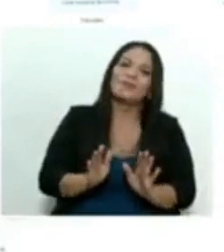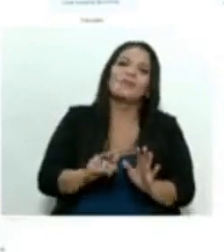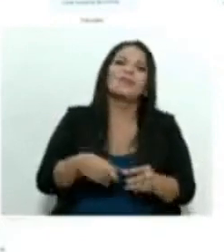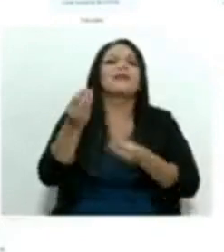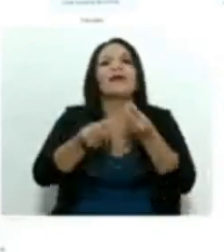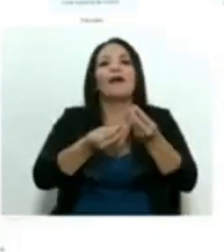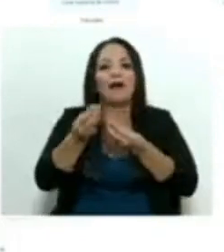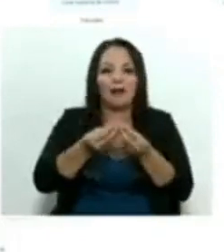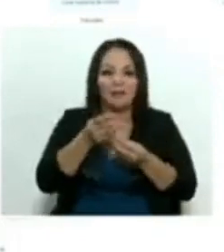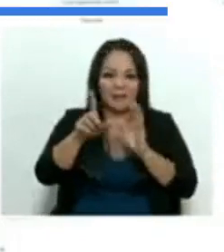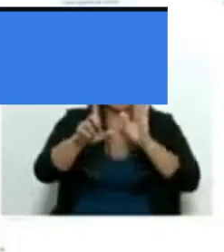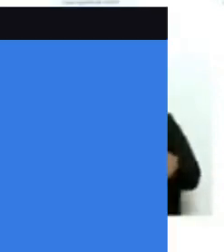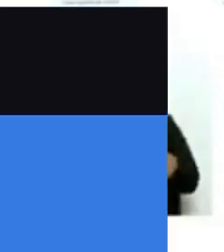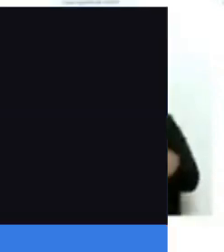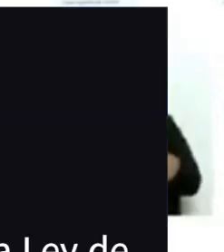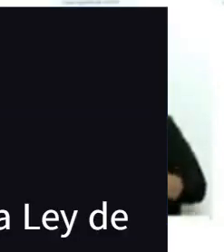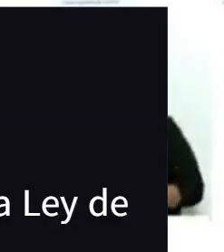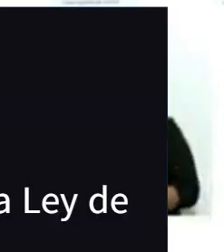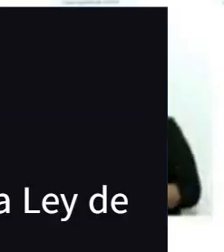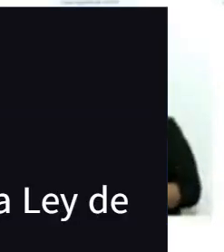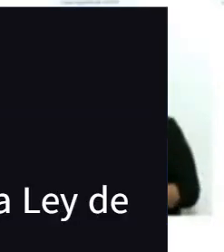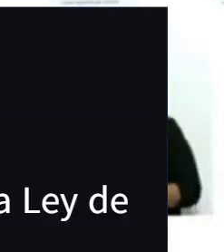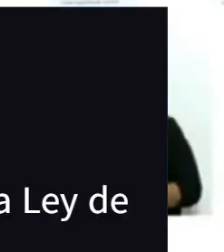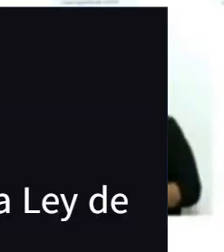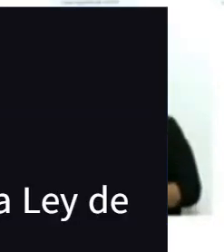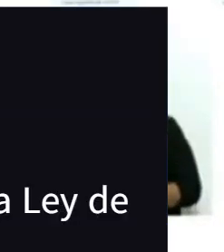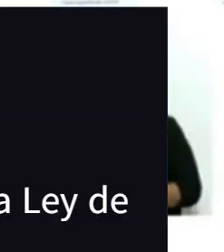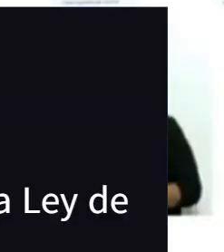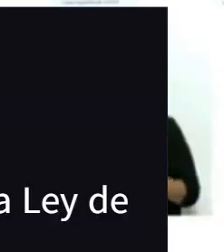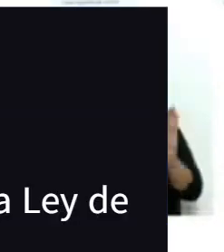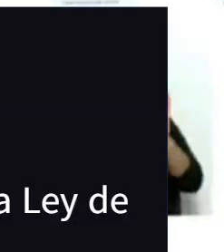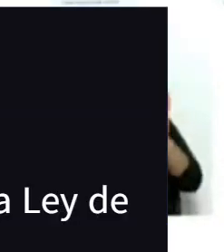hace esa ley? Decirle a